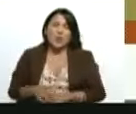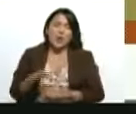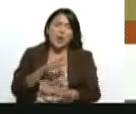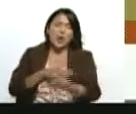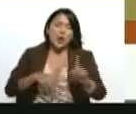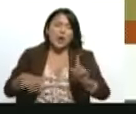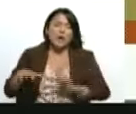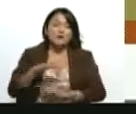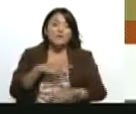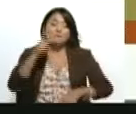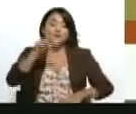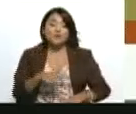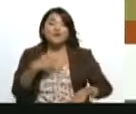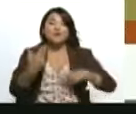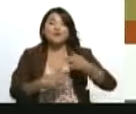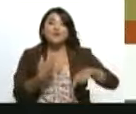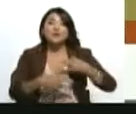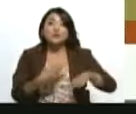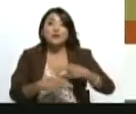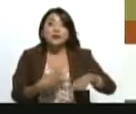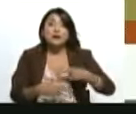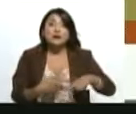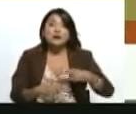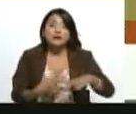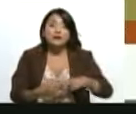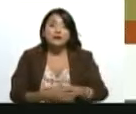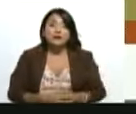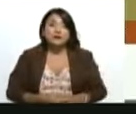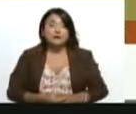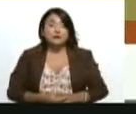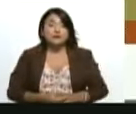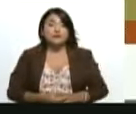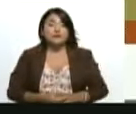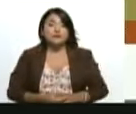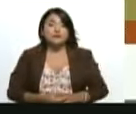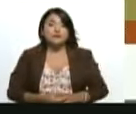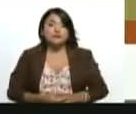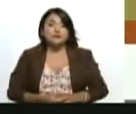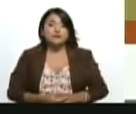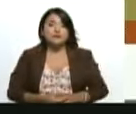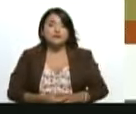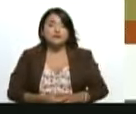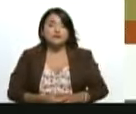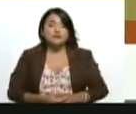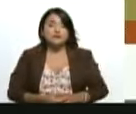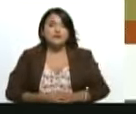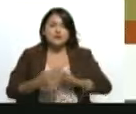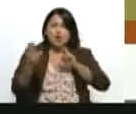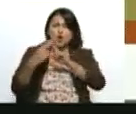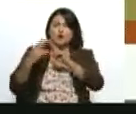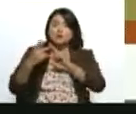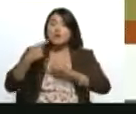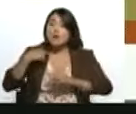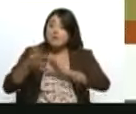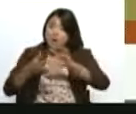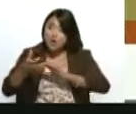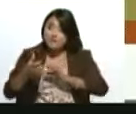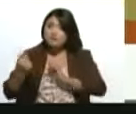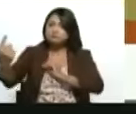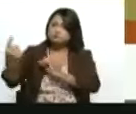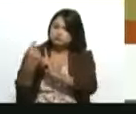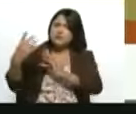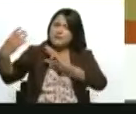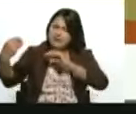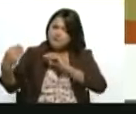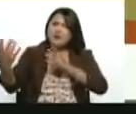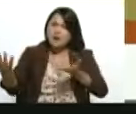Un revolucionario, una revolucionaria. En la calle nos conocemos todos, ¿verdad? Si usted tiene un problema con un vecino, vaya y dígale, vamos a hablar,